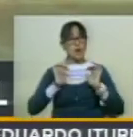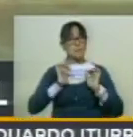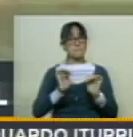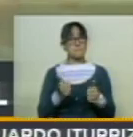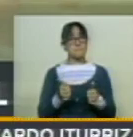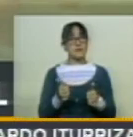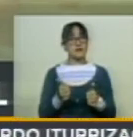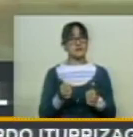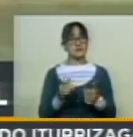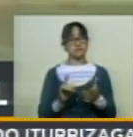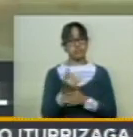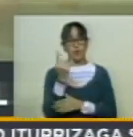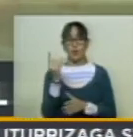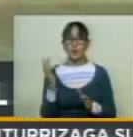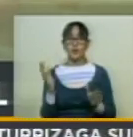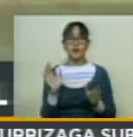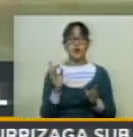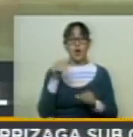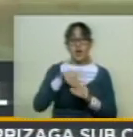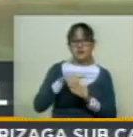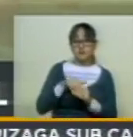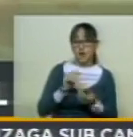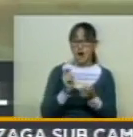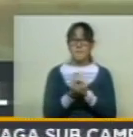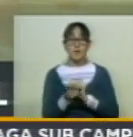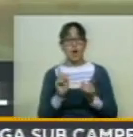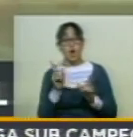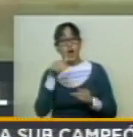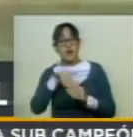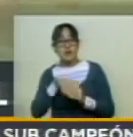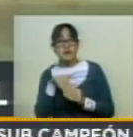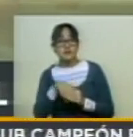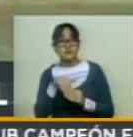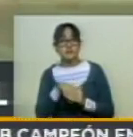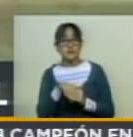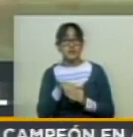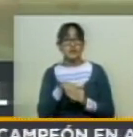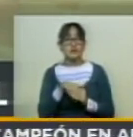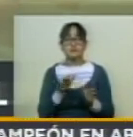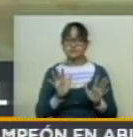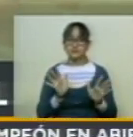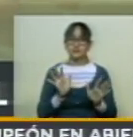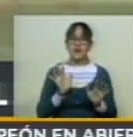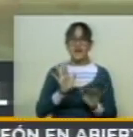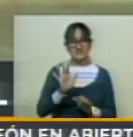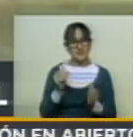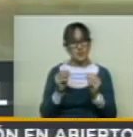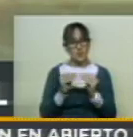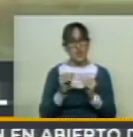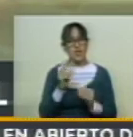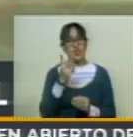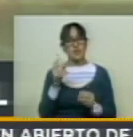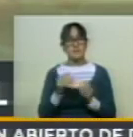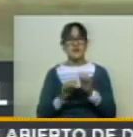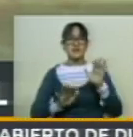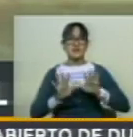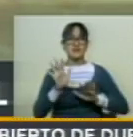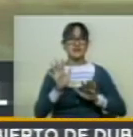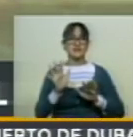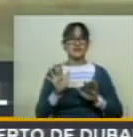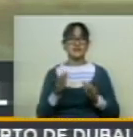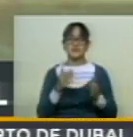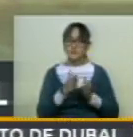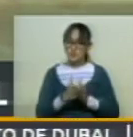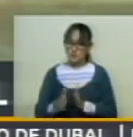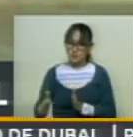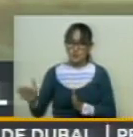a surgir por allí, no, las elecciones se van a cambiar, no, las elecciones van a ir, eso lo hicieron en el 2015 también, y lo han hecho prácticamente